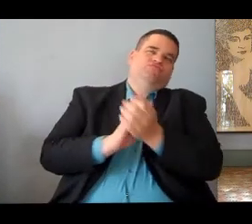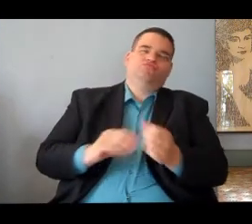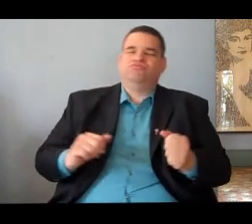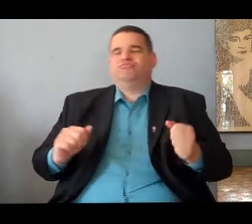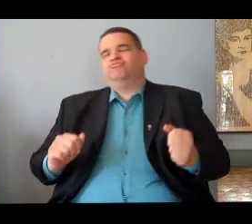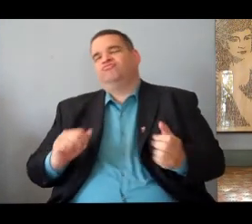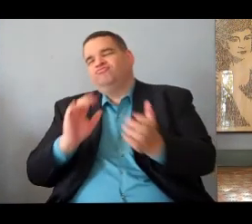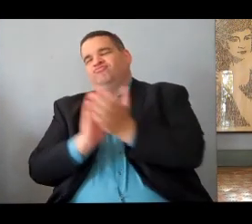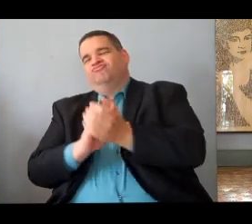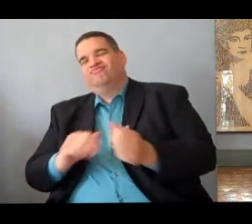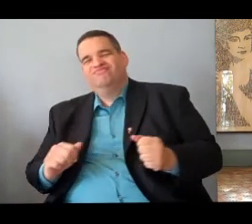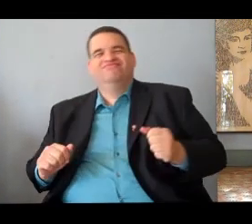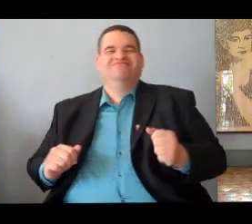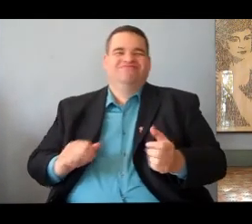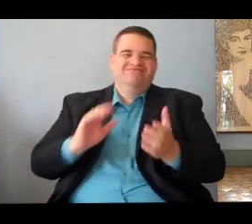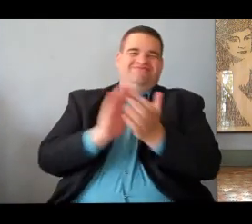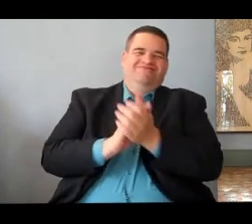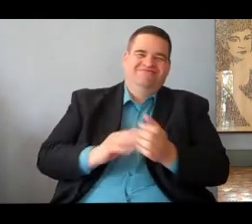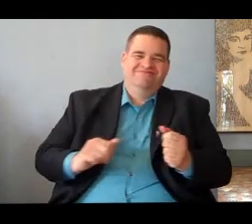Estoy aprendiendo.